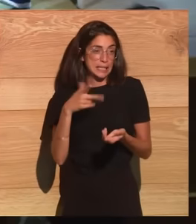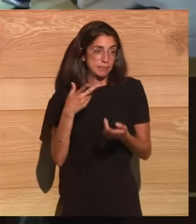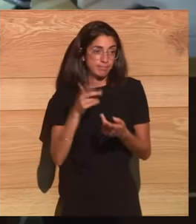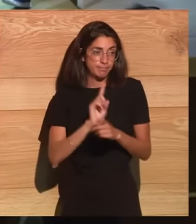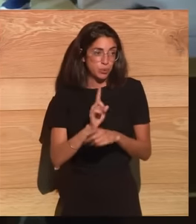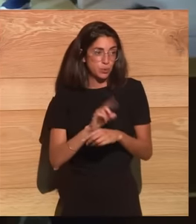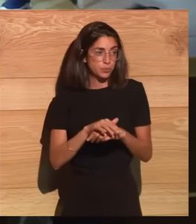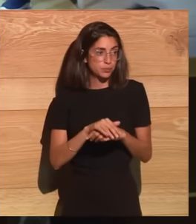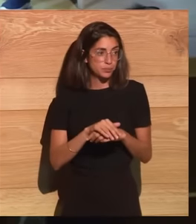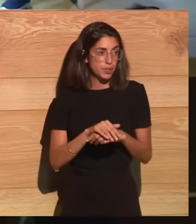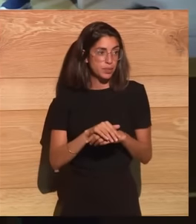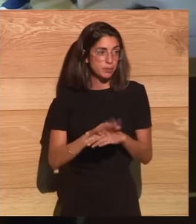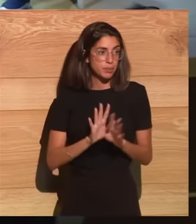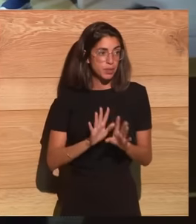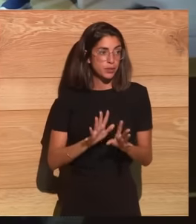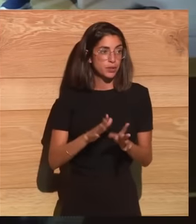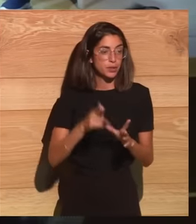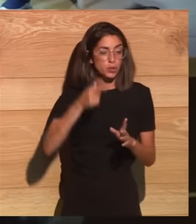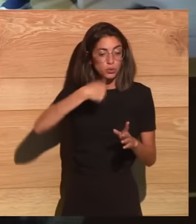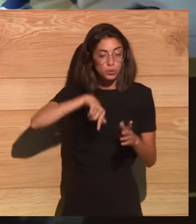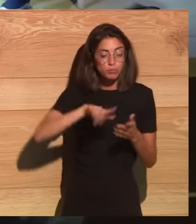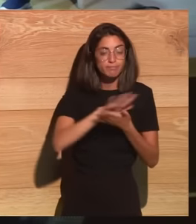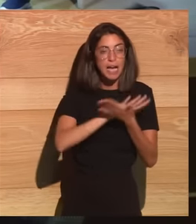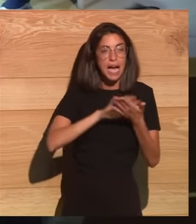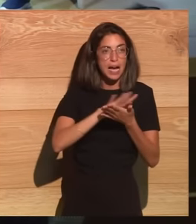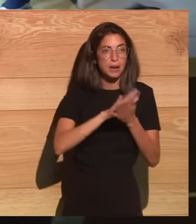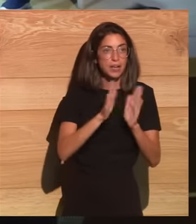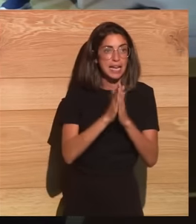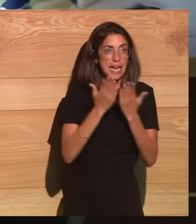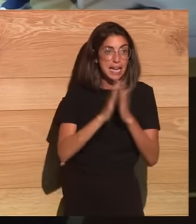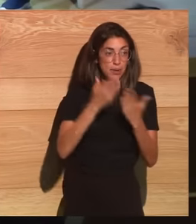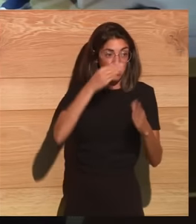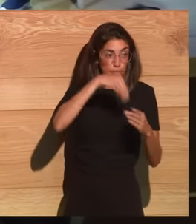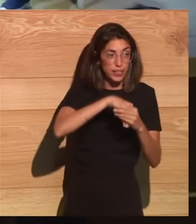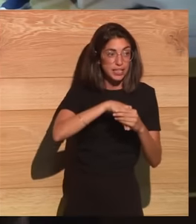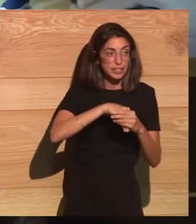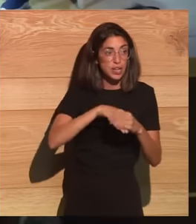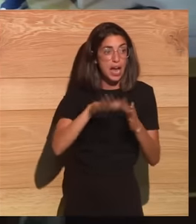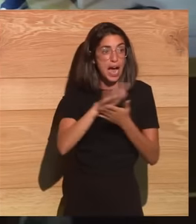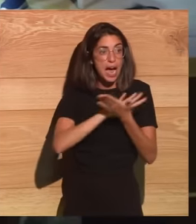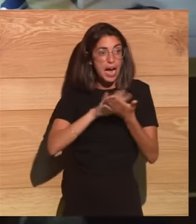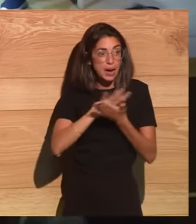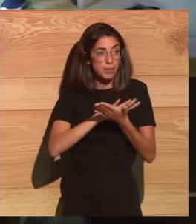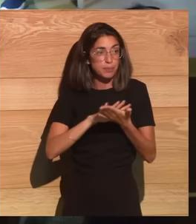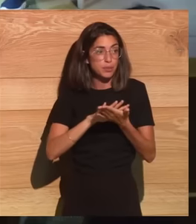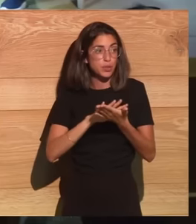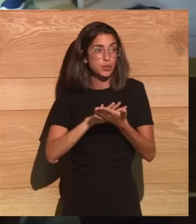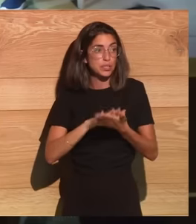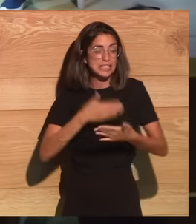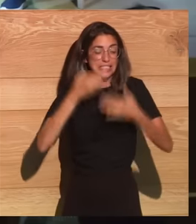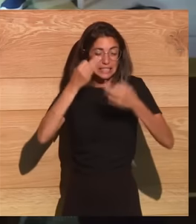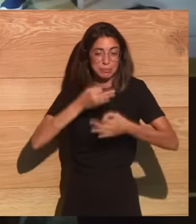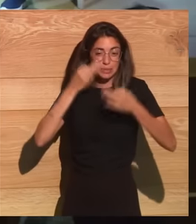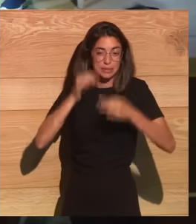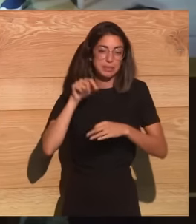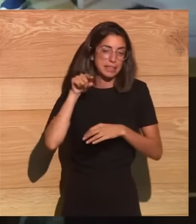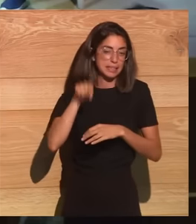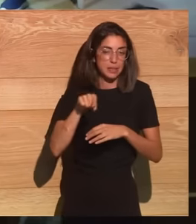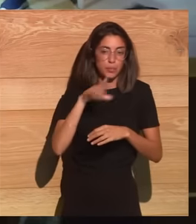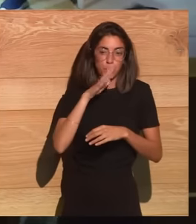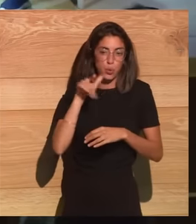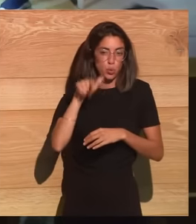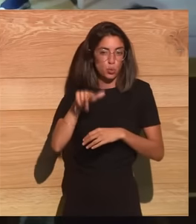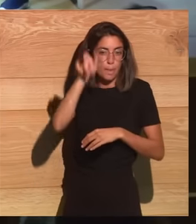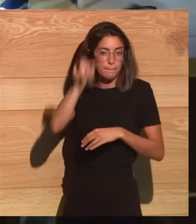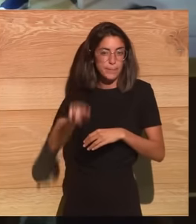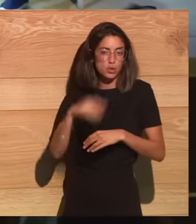da, que en este detalle. Libro no hablo ni de Juan, ni de Rodrigo, y de ti sí. Y ahí es que eres la peor persona que he conocido en mi vida. Es otra